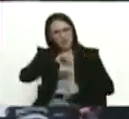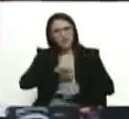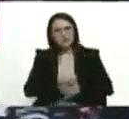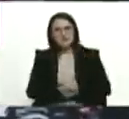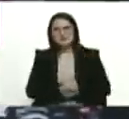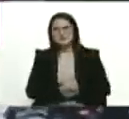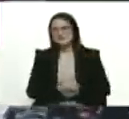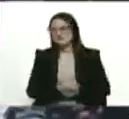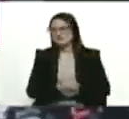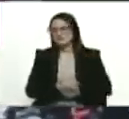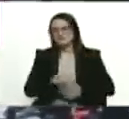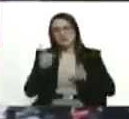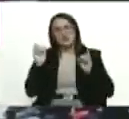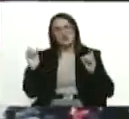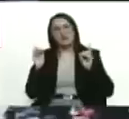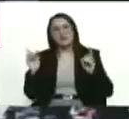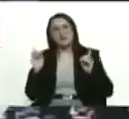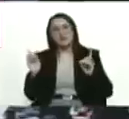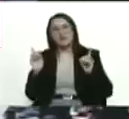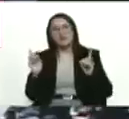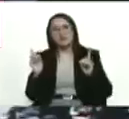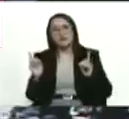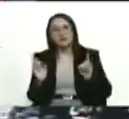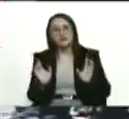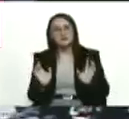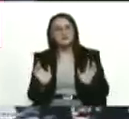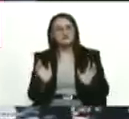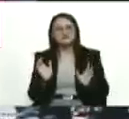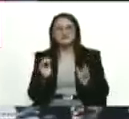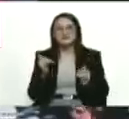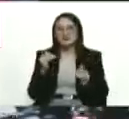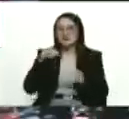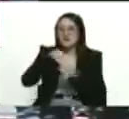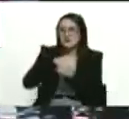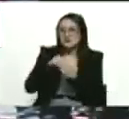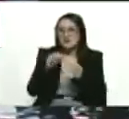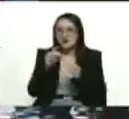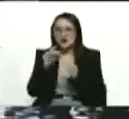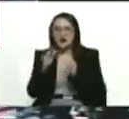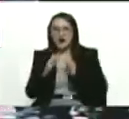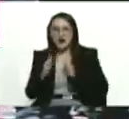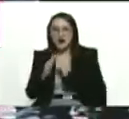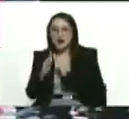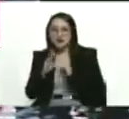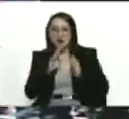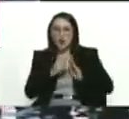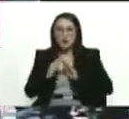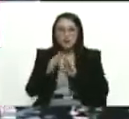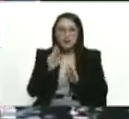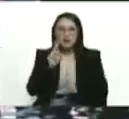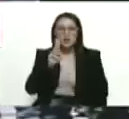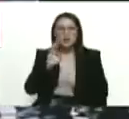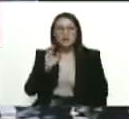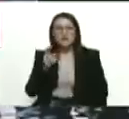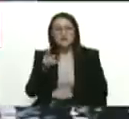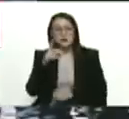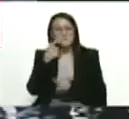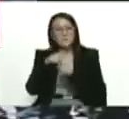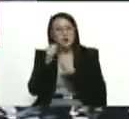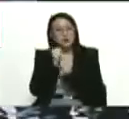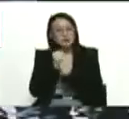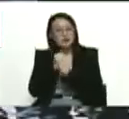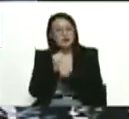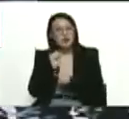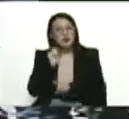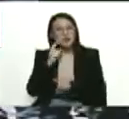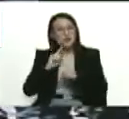restiado, al que está en su calle, en su comunidad, en su VCH. Pero el trabajo nuestro tiene que ir más allá de